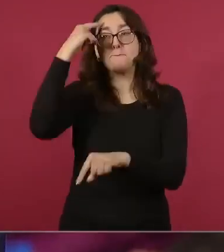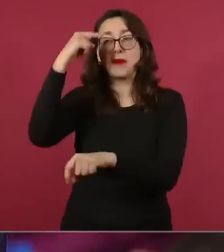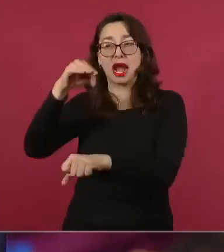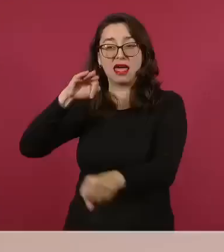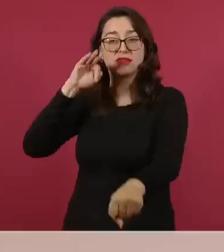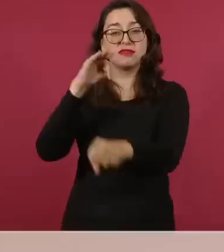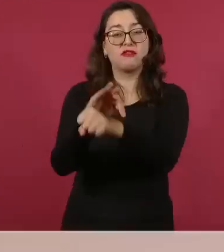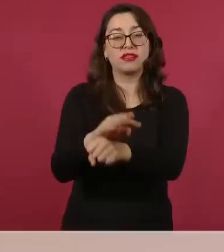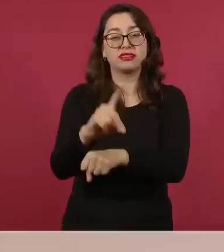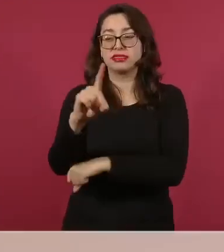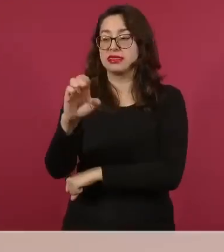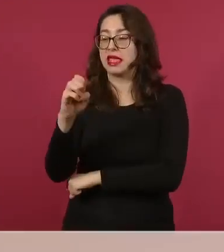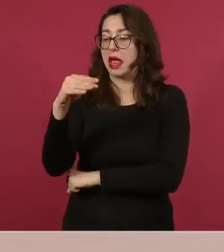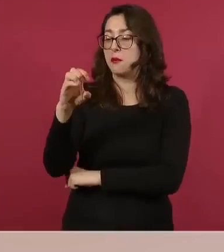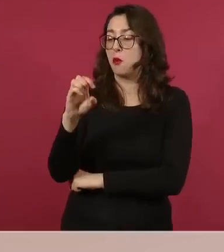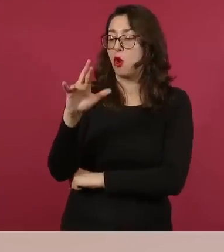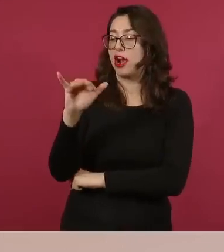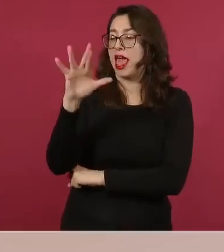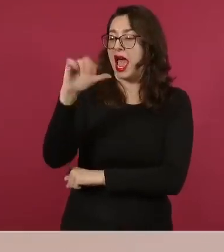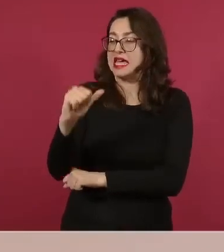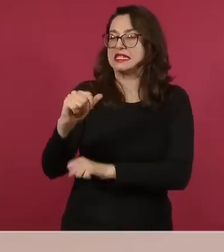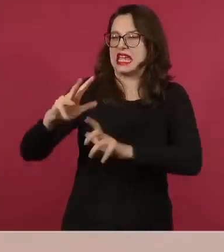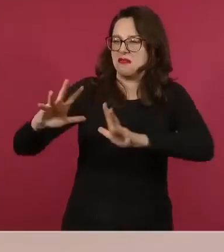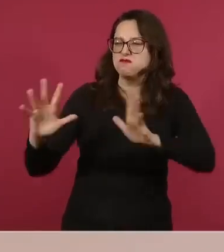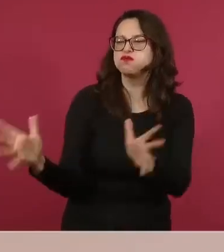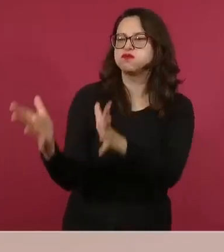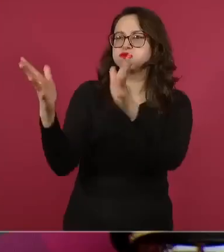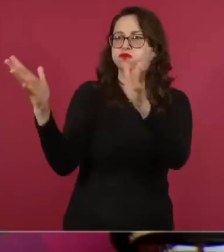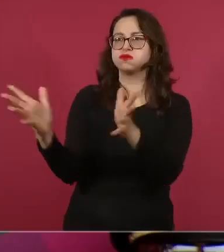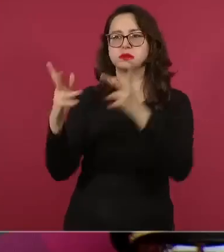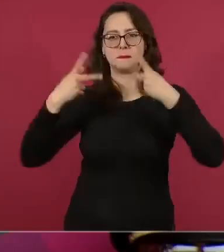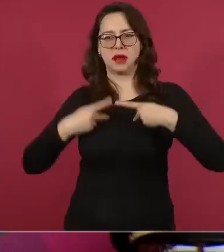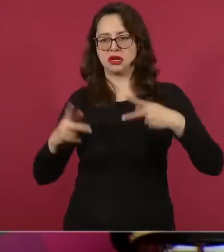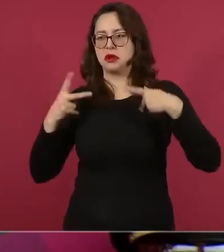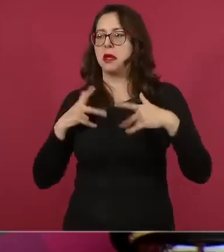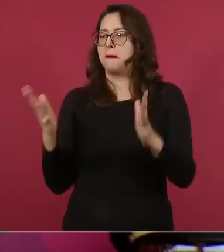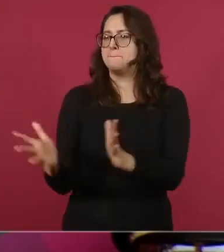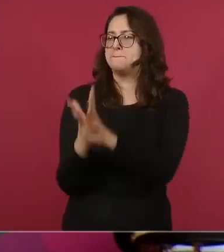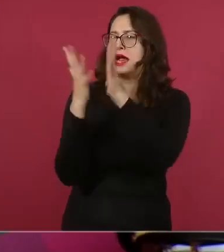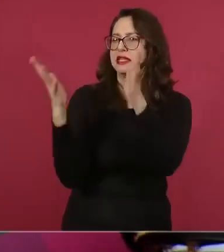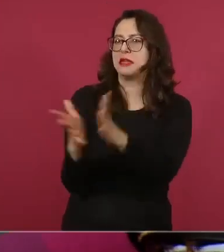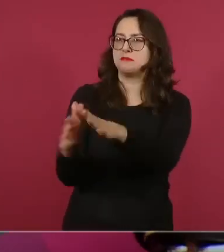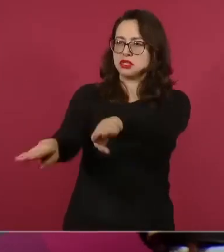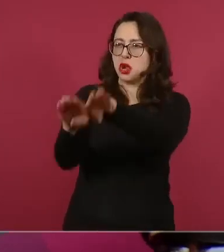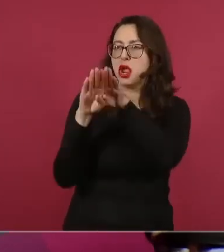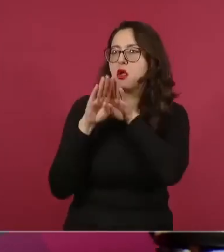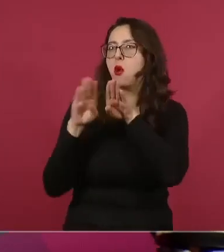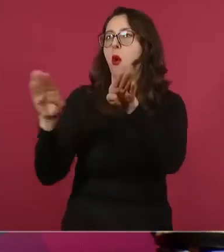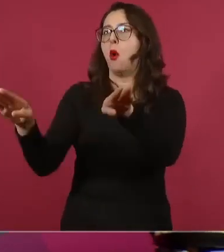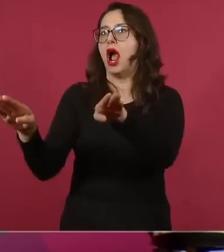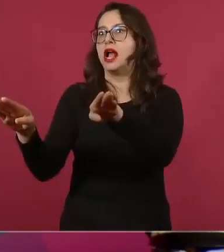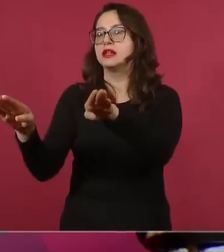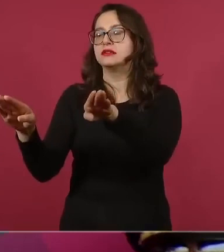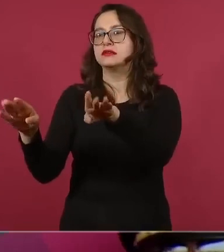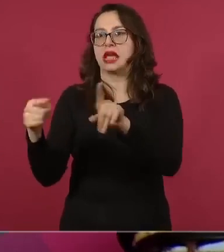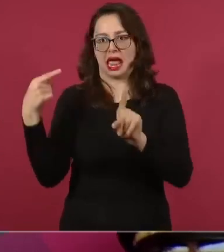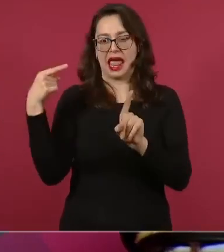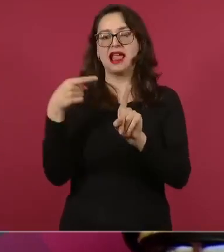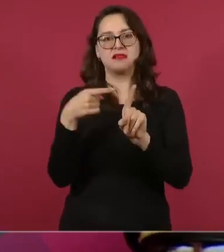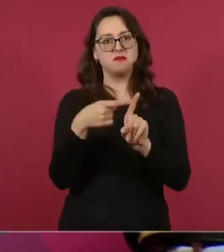quizá el político más atacado y traicionado por hacer el